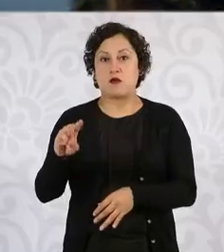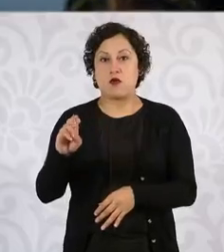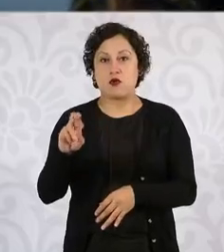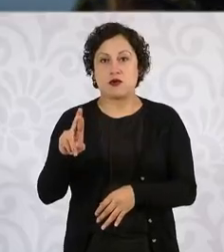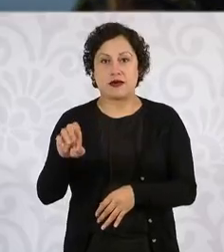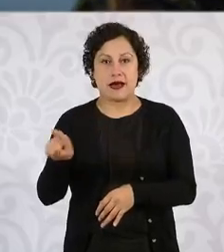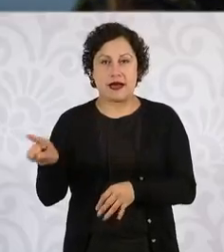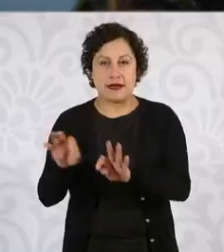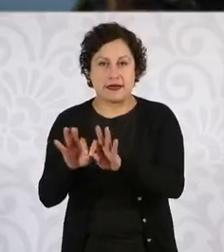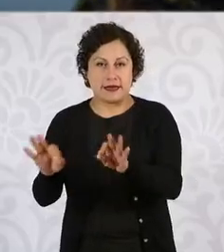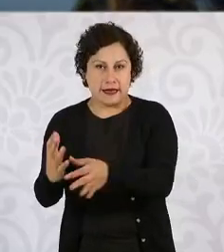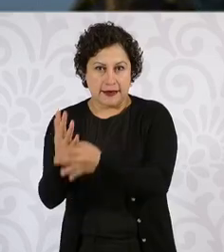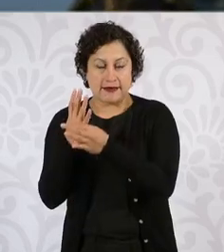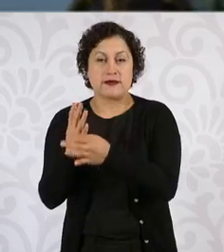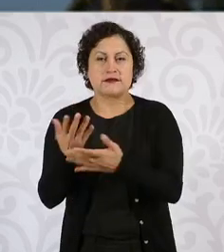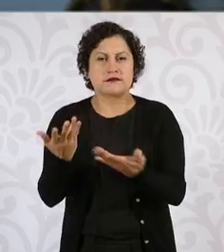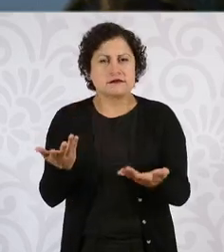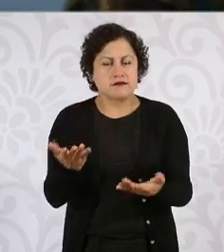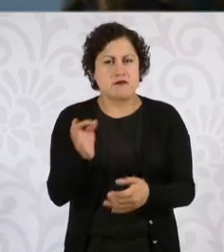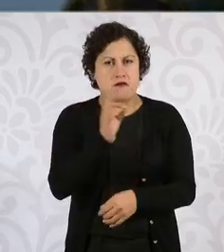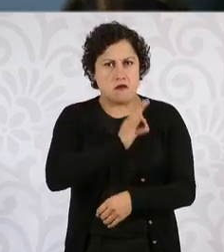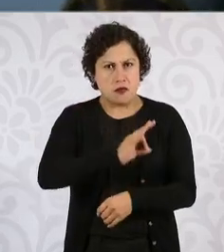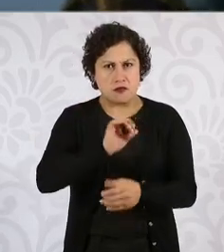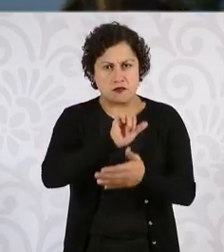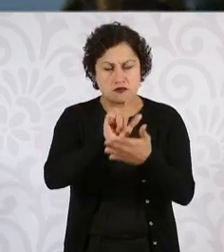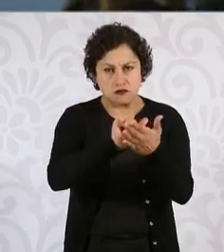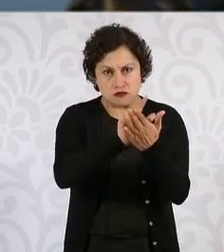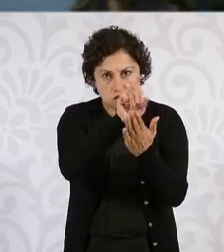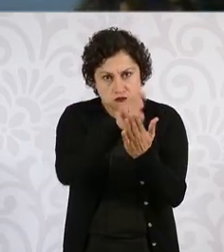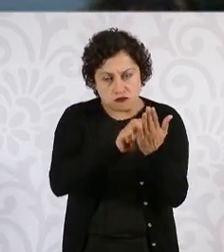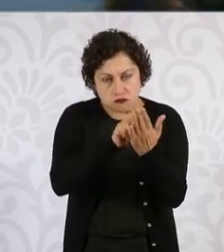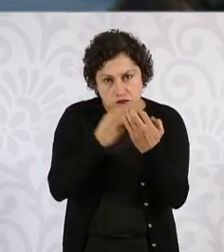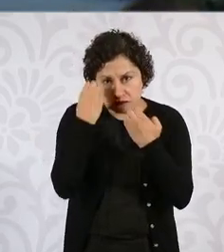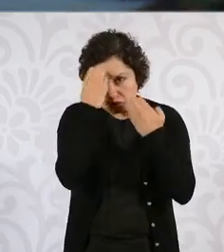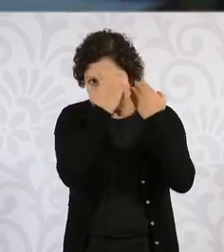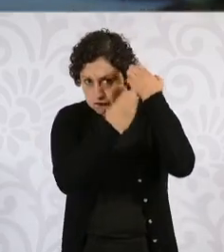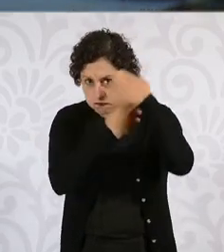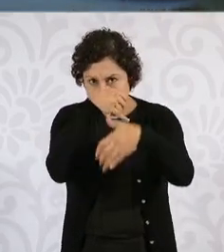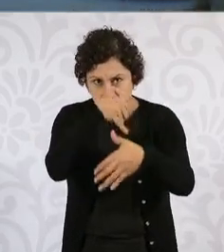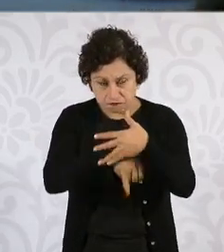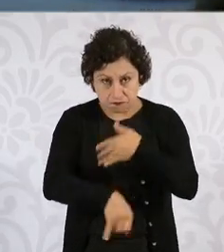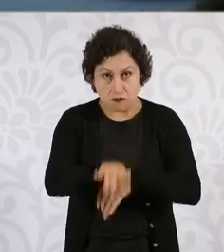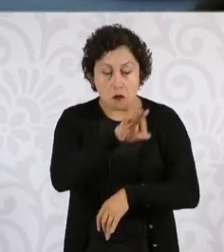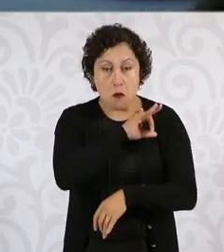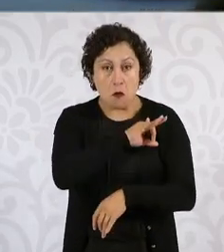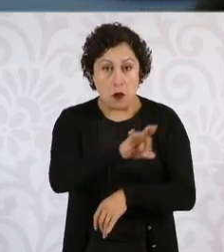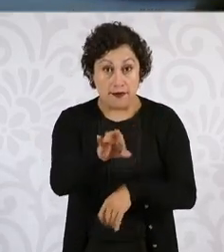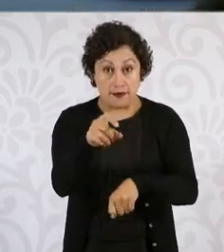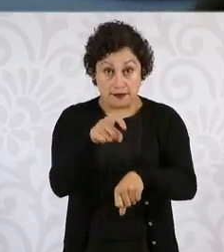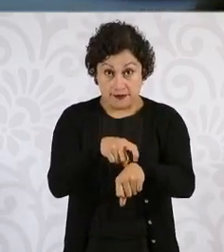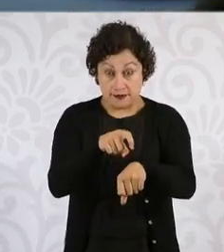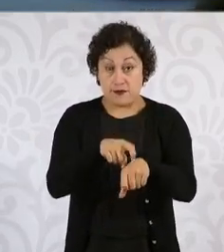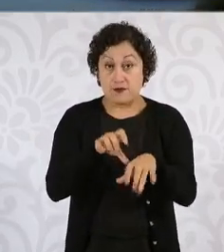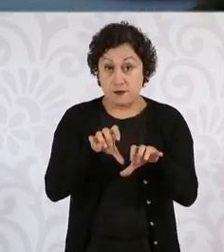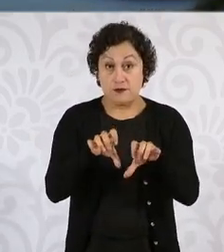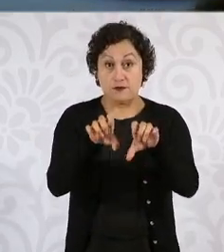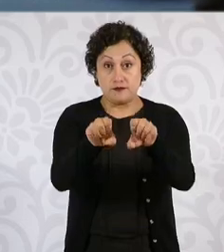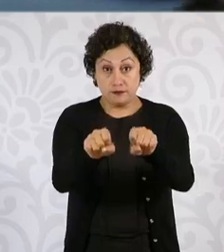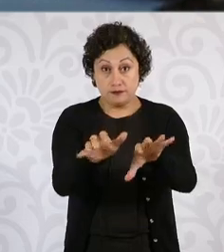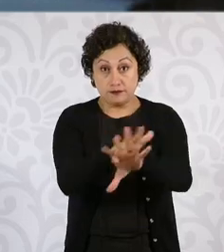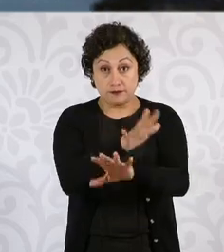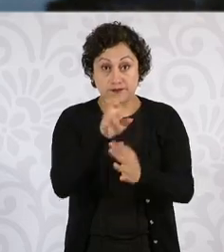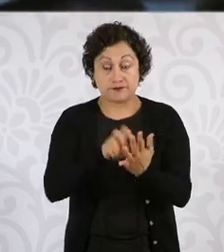una revisión minuciosa de la reforma y dará tiempo de hacer estos cambios, considerando lo que dice